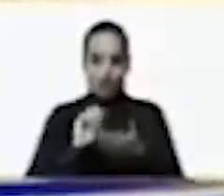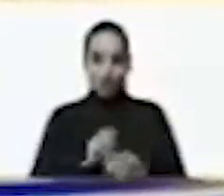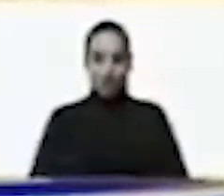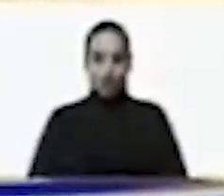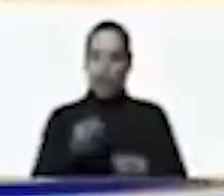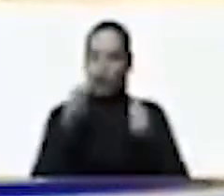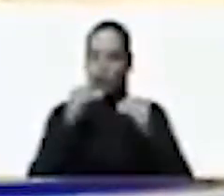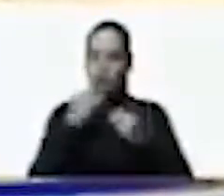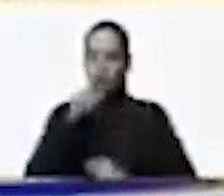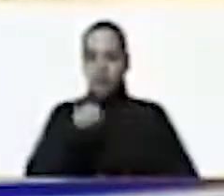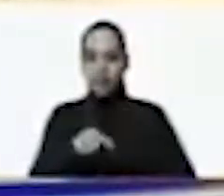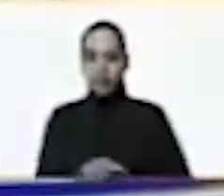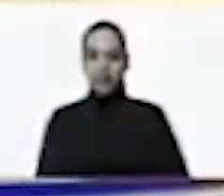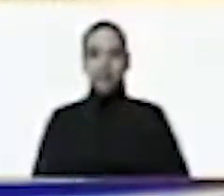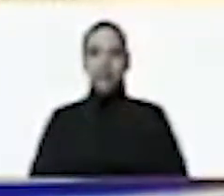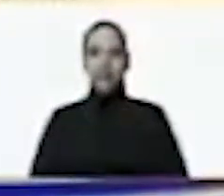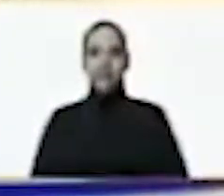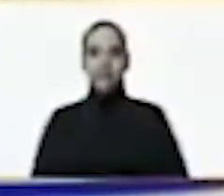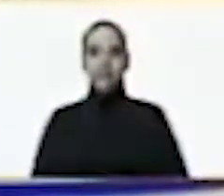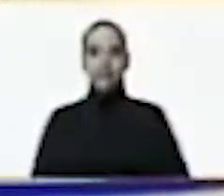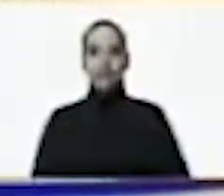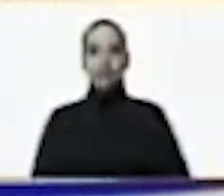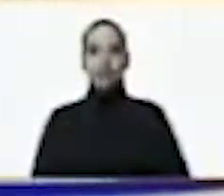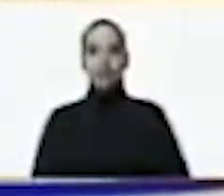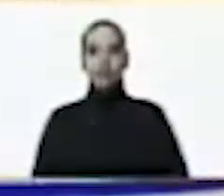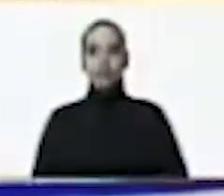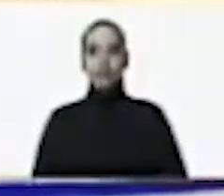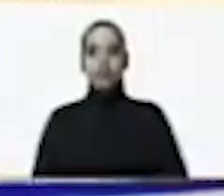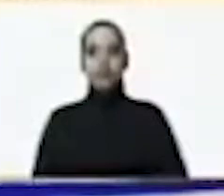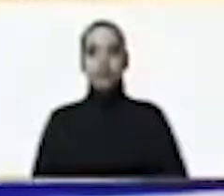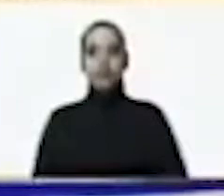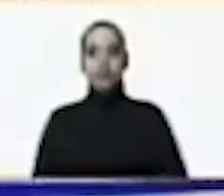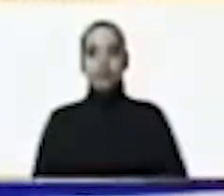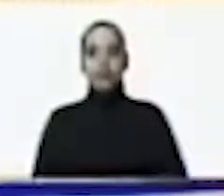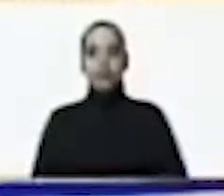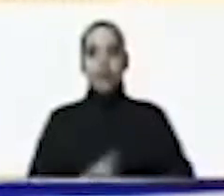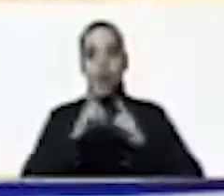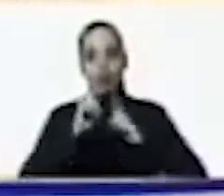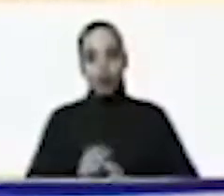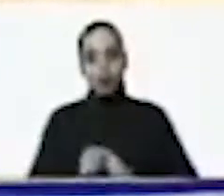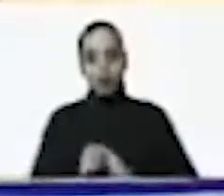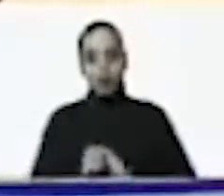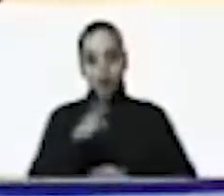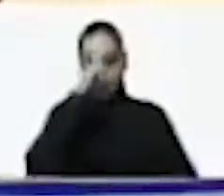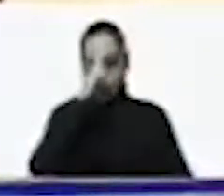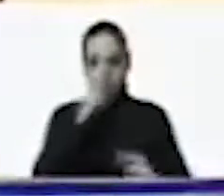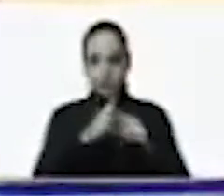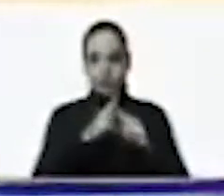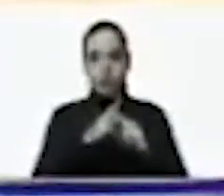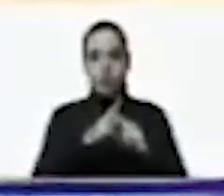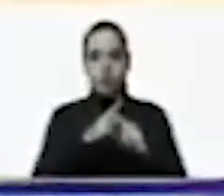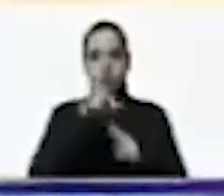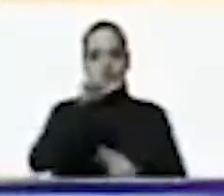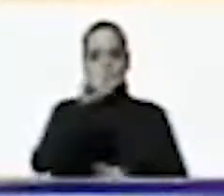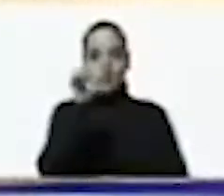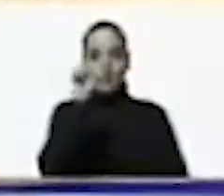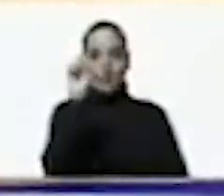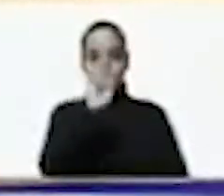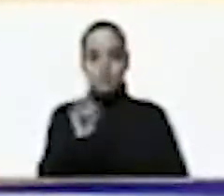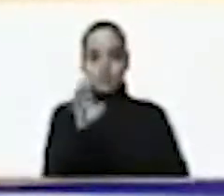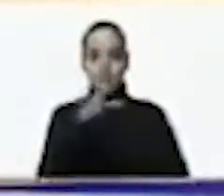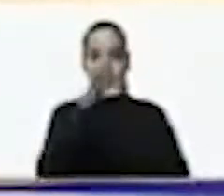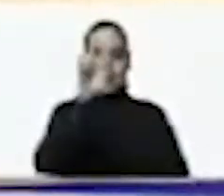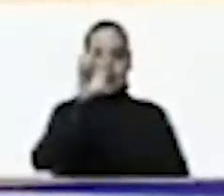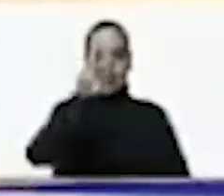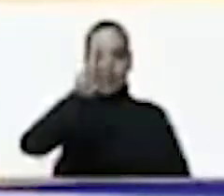viendo el libro luís alberto crespo también y homenajeándoles alberto crespo homenajeamos